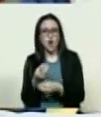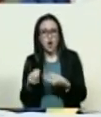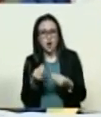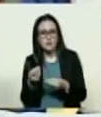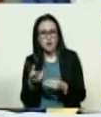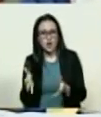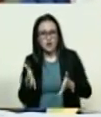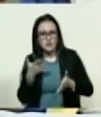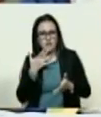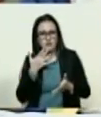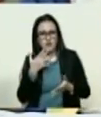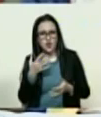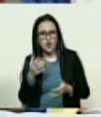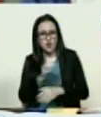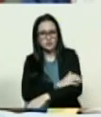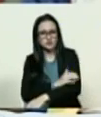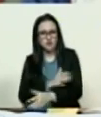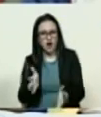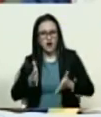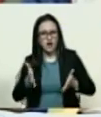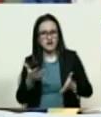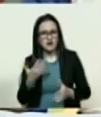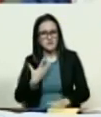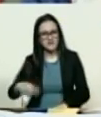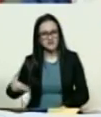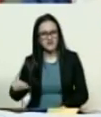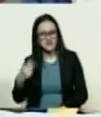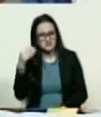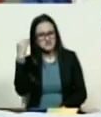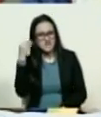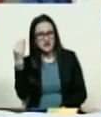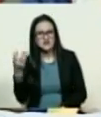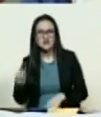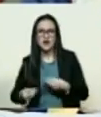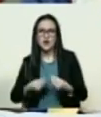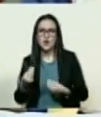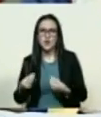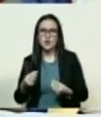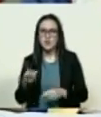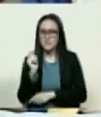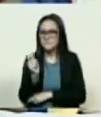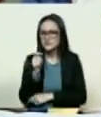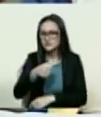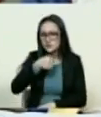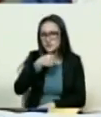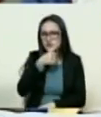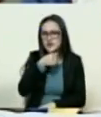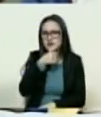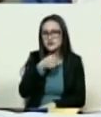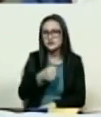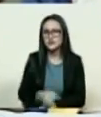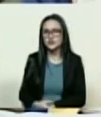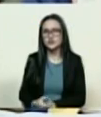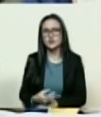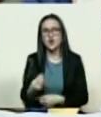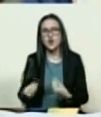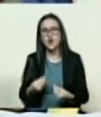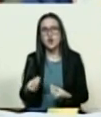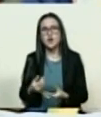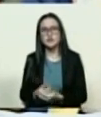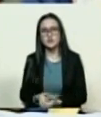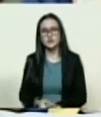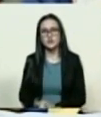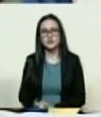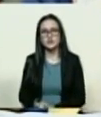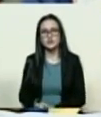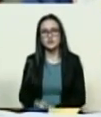país? ¿Cuánto tiempo? ¿Qué harían, por ejemplo, con los pensionados y pensionadas cuando dejaran de pagarle las pensiones? Como decía